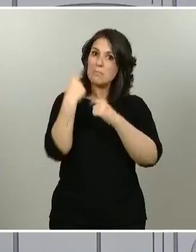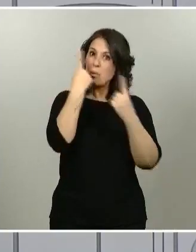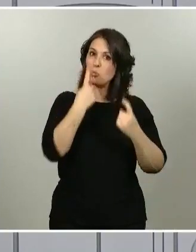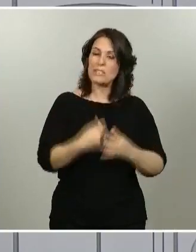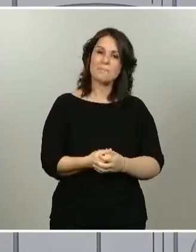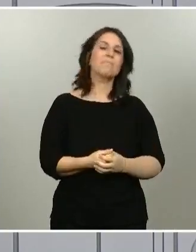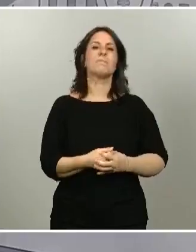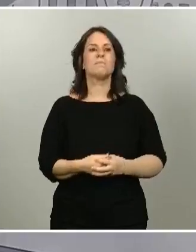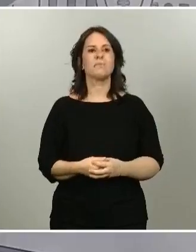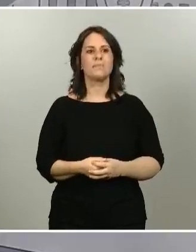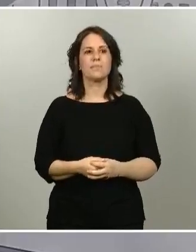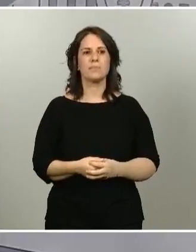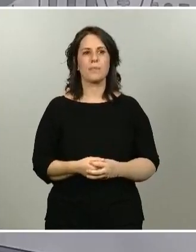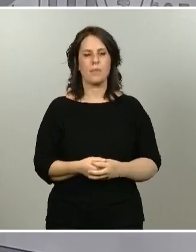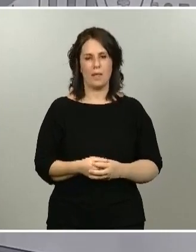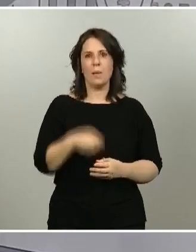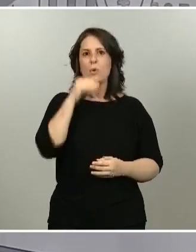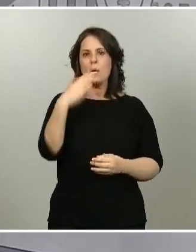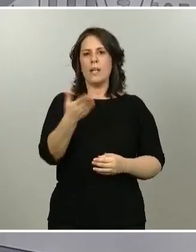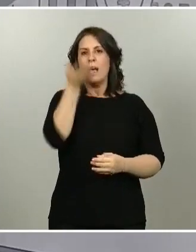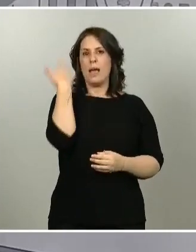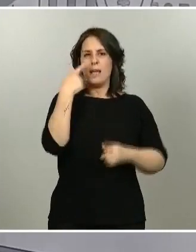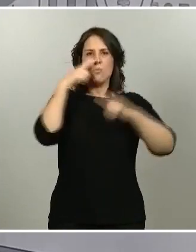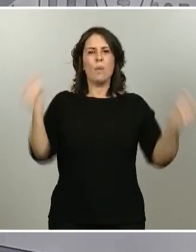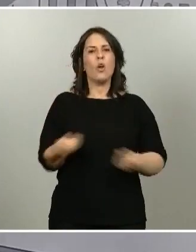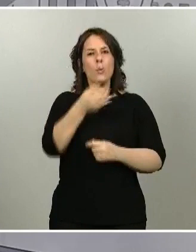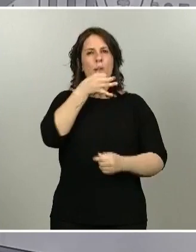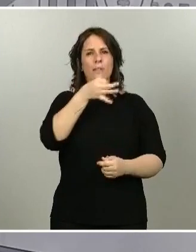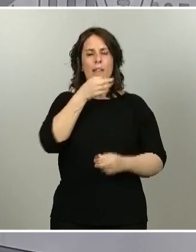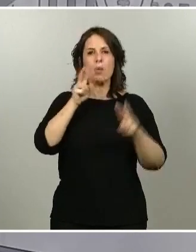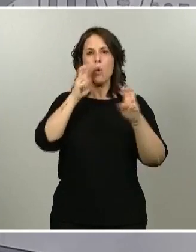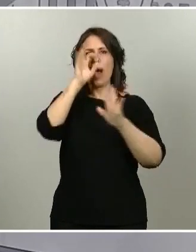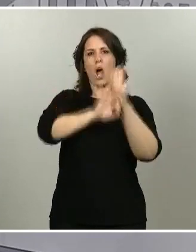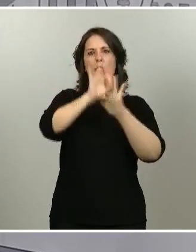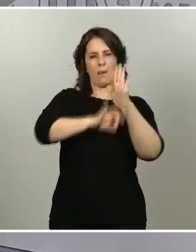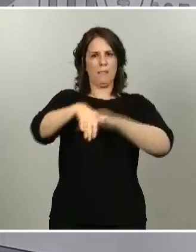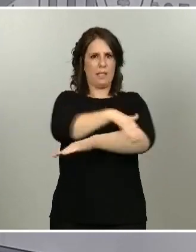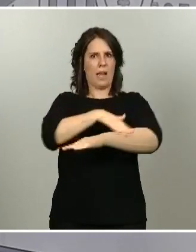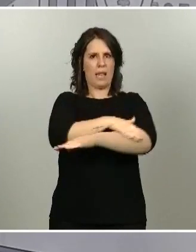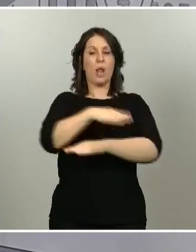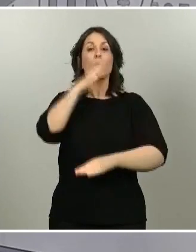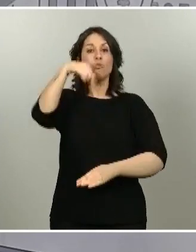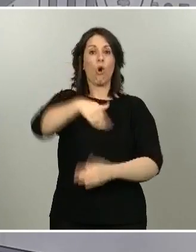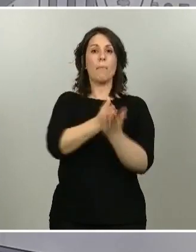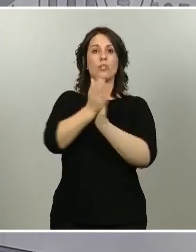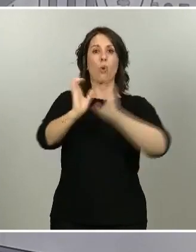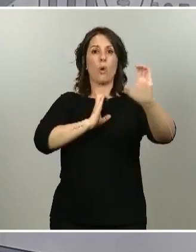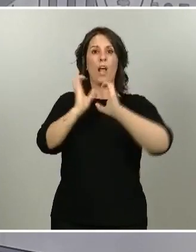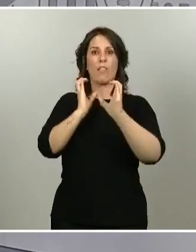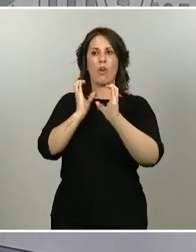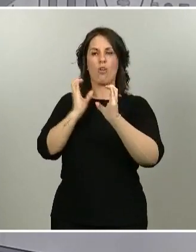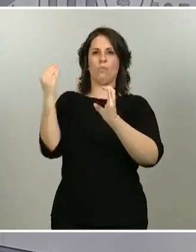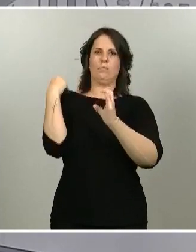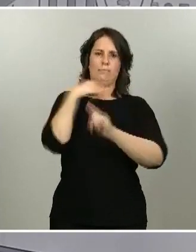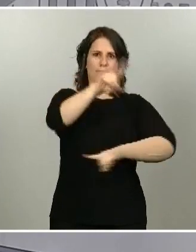Muy bien, doctor. Ayer se publicó por la tarde la nueva orden ministerial y por eso hay medios que buscan aclaraciones. Por ejemplo, la